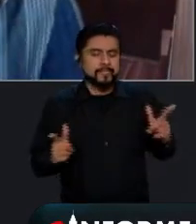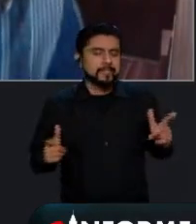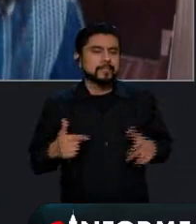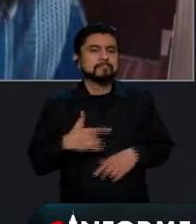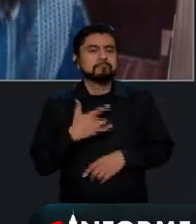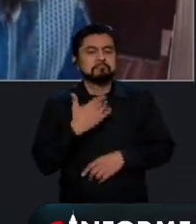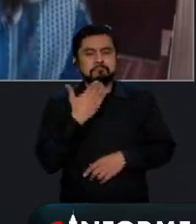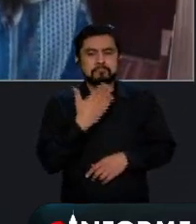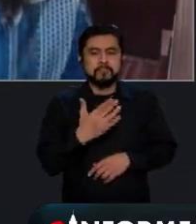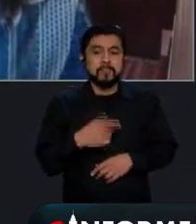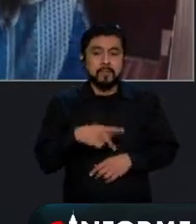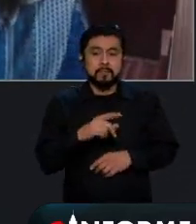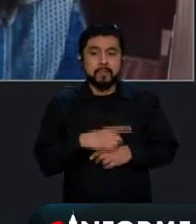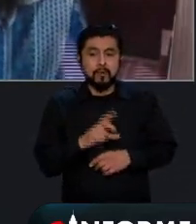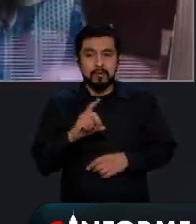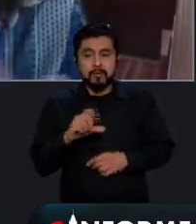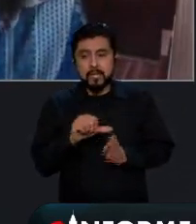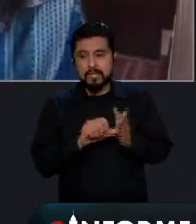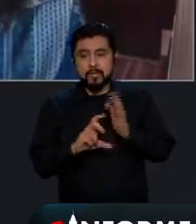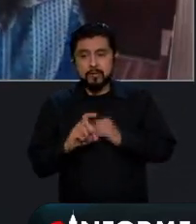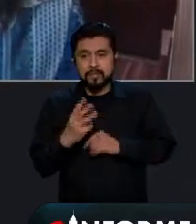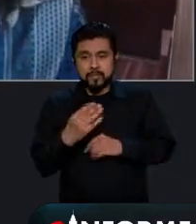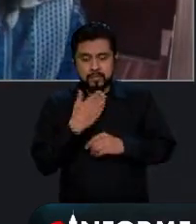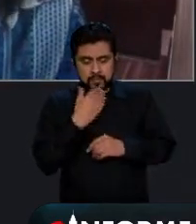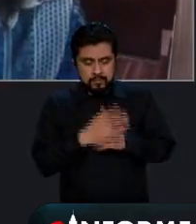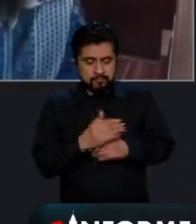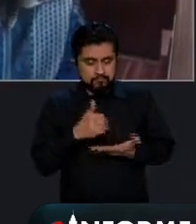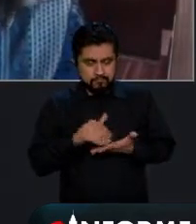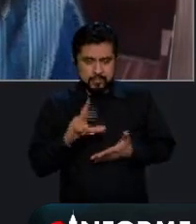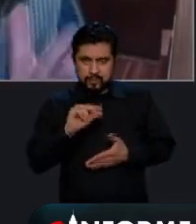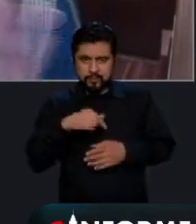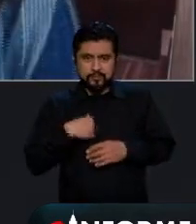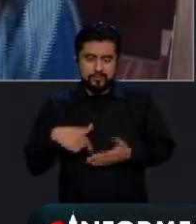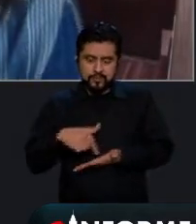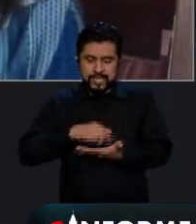que no me podrán aplicar el 33 porque soy más que mexicana de acá de